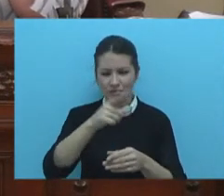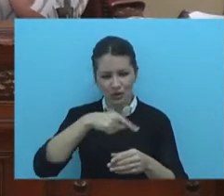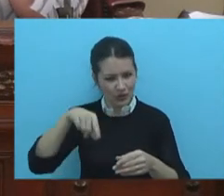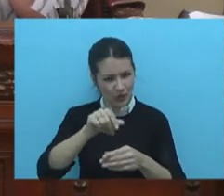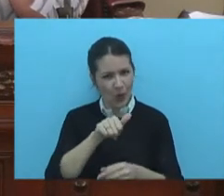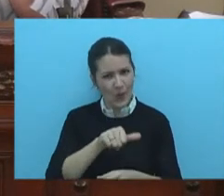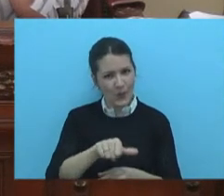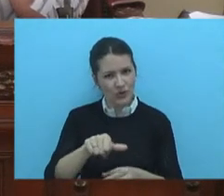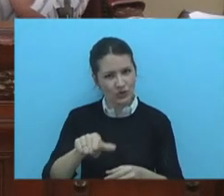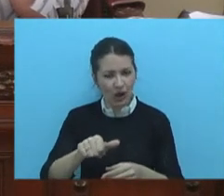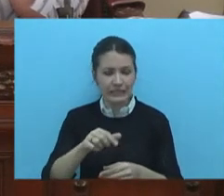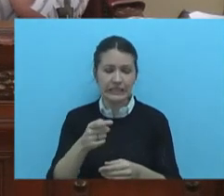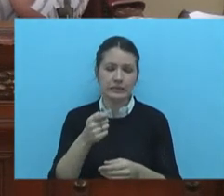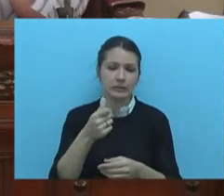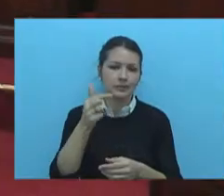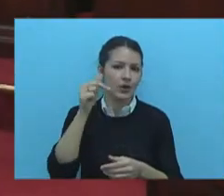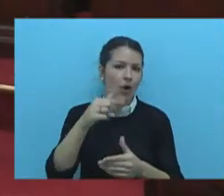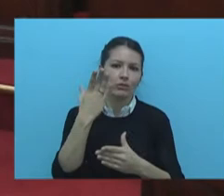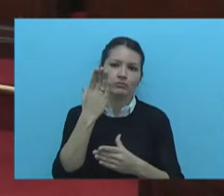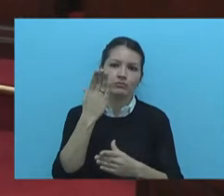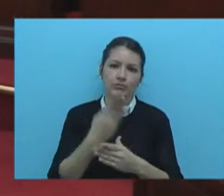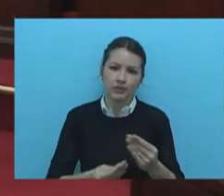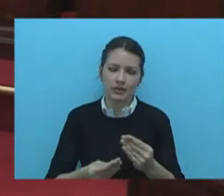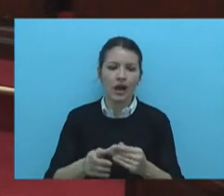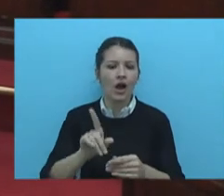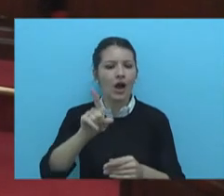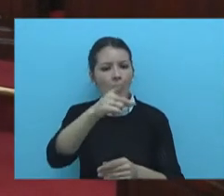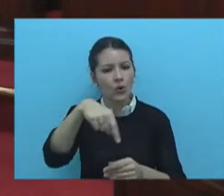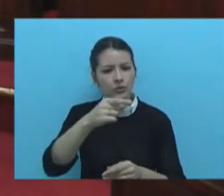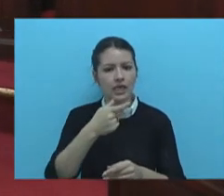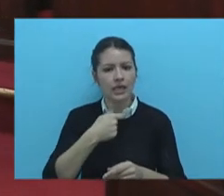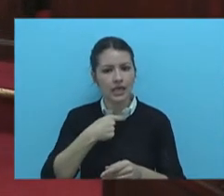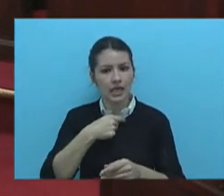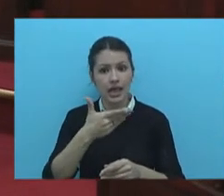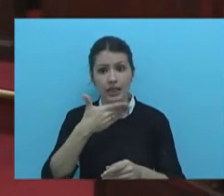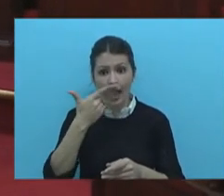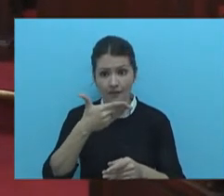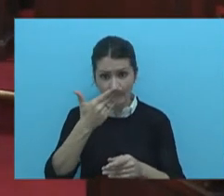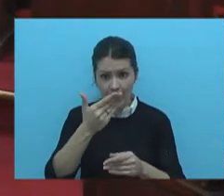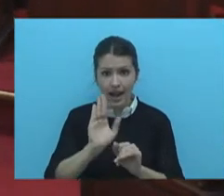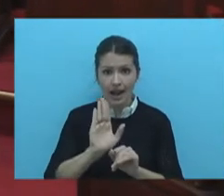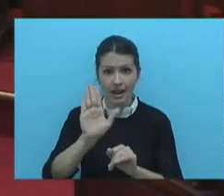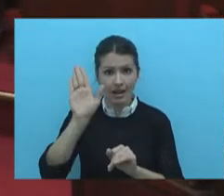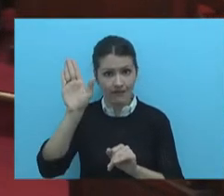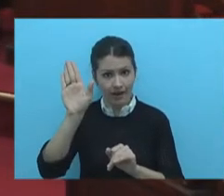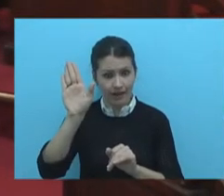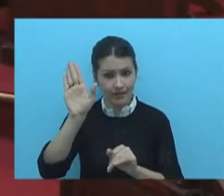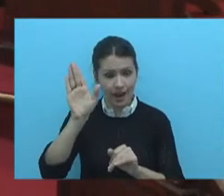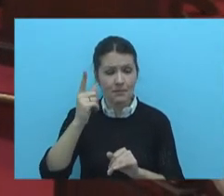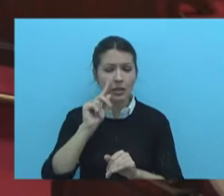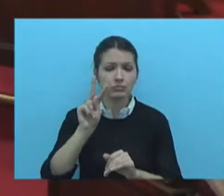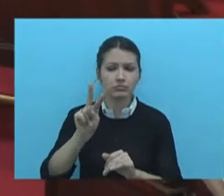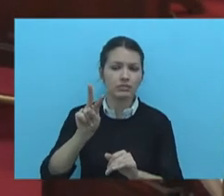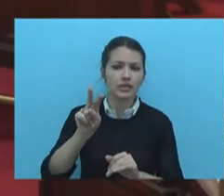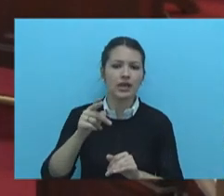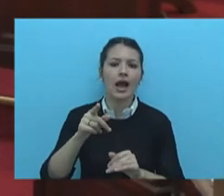así que cuando ustedes pidan la palabra, levantan la mano, Y cuando se vote lo vamos a hacer